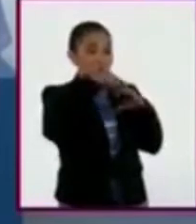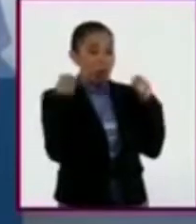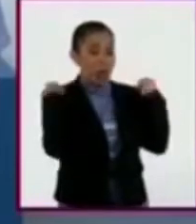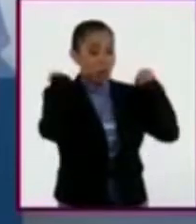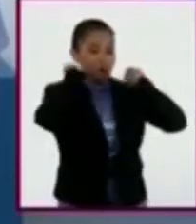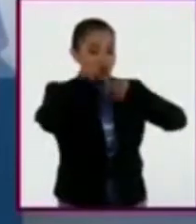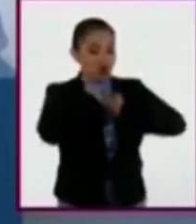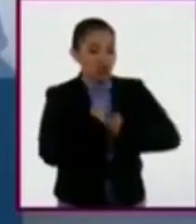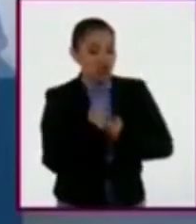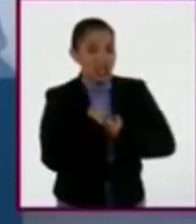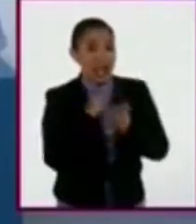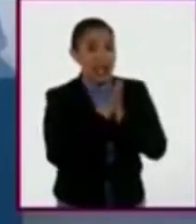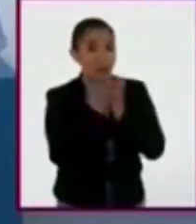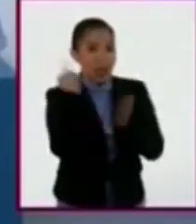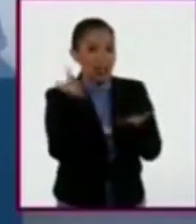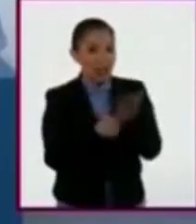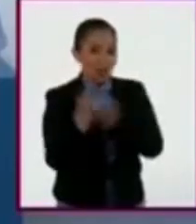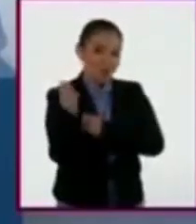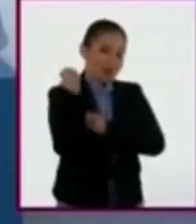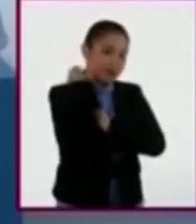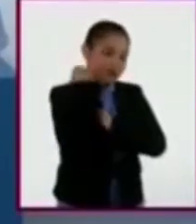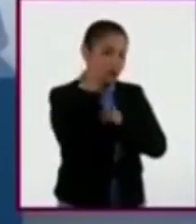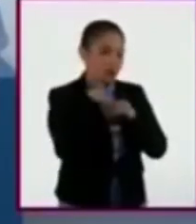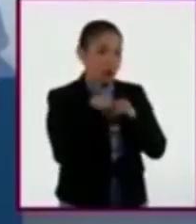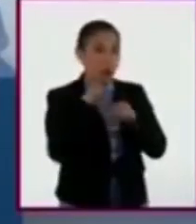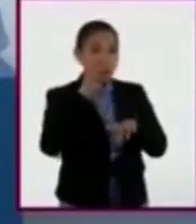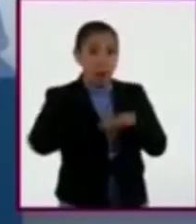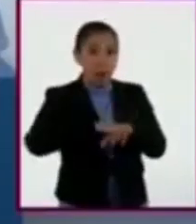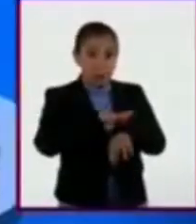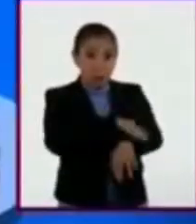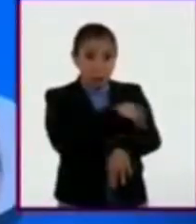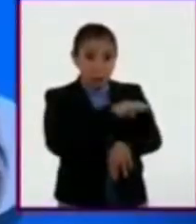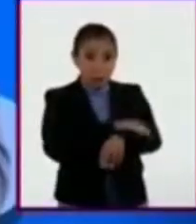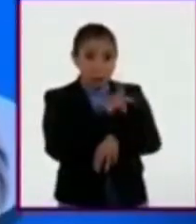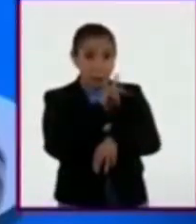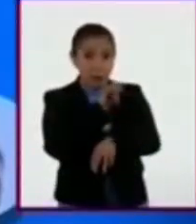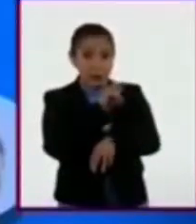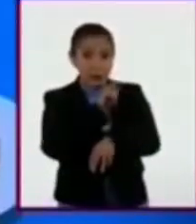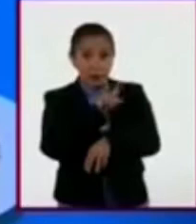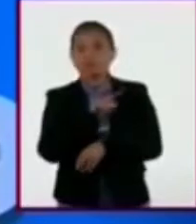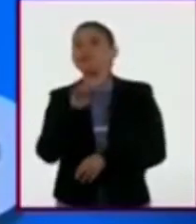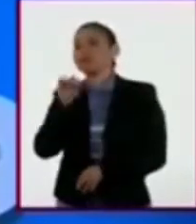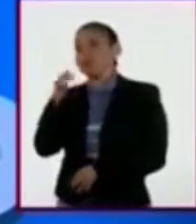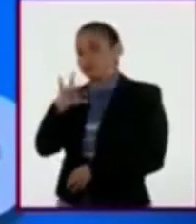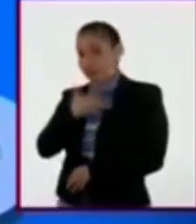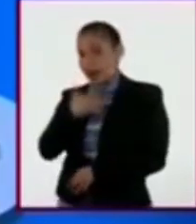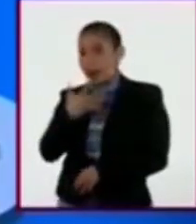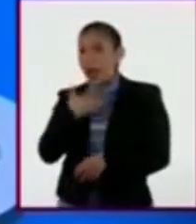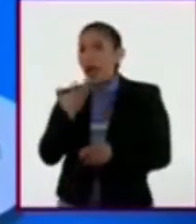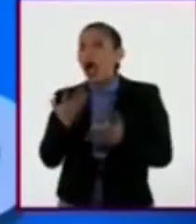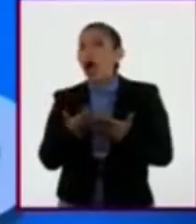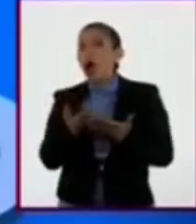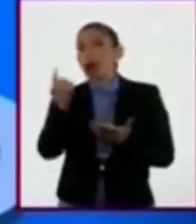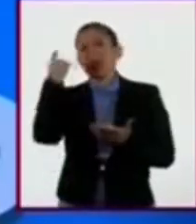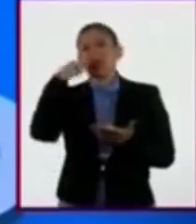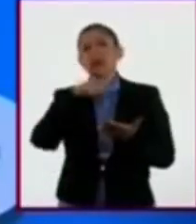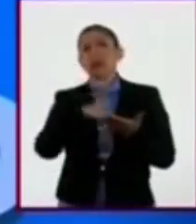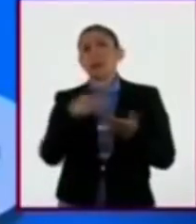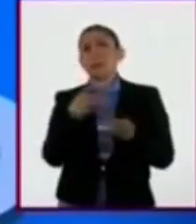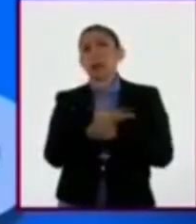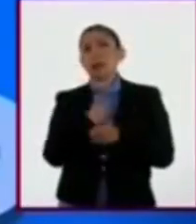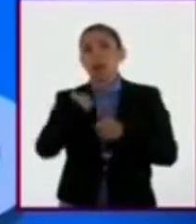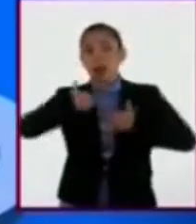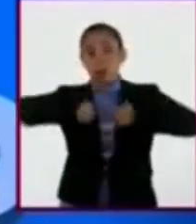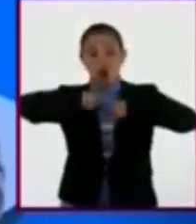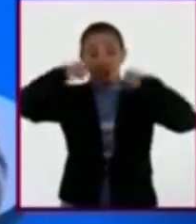mochila llena de libros, ¿tengo más energía? Así es. Ahora pregúntate, ¿qué pasa si